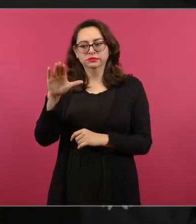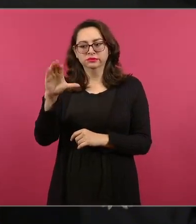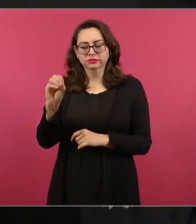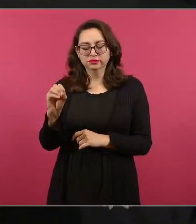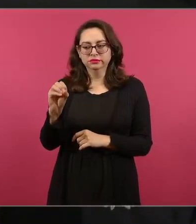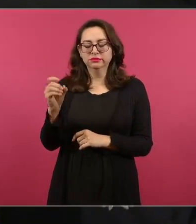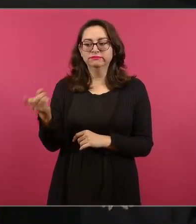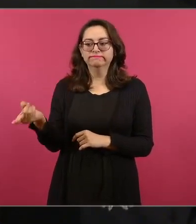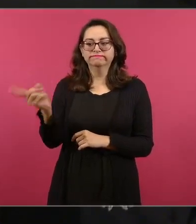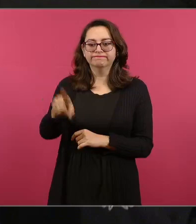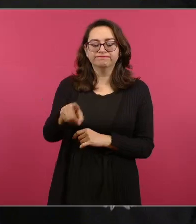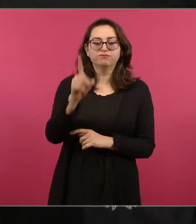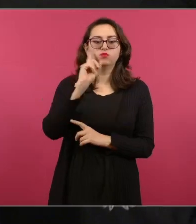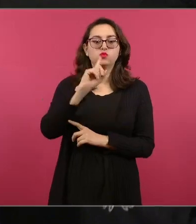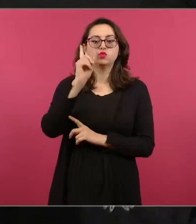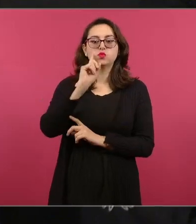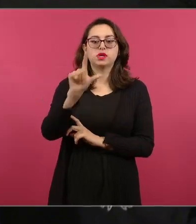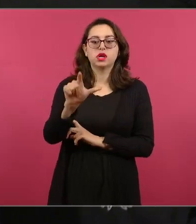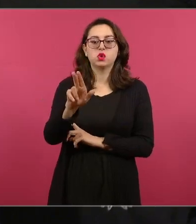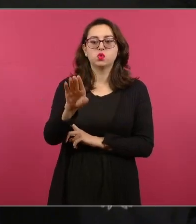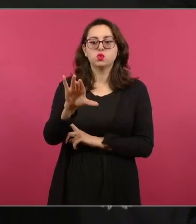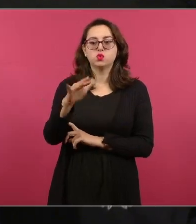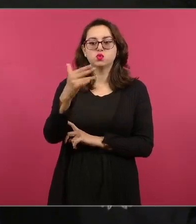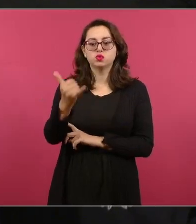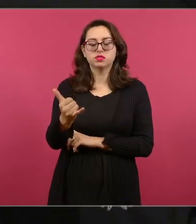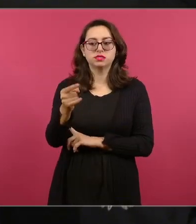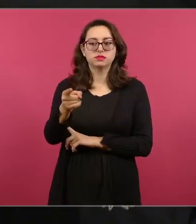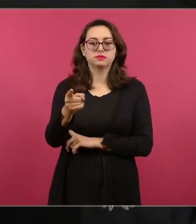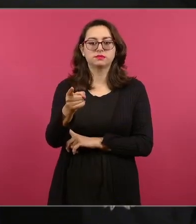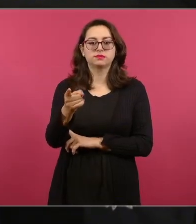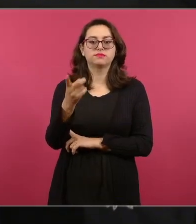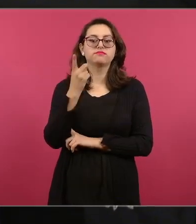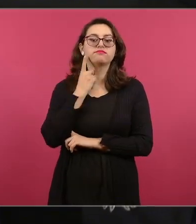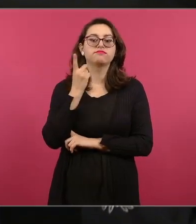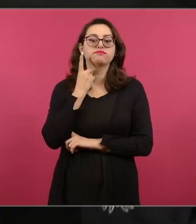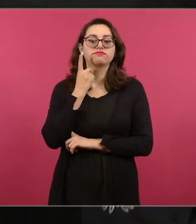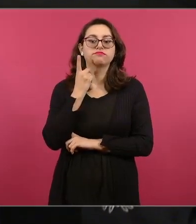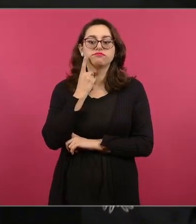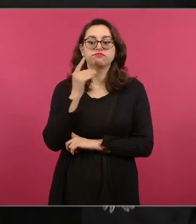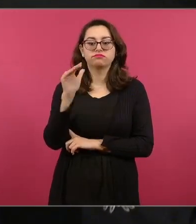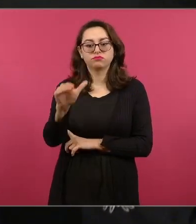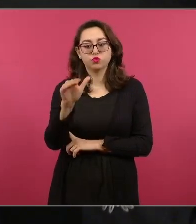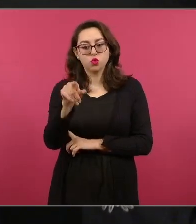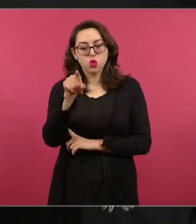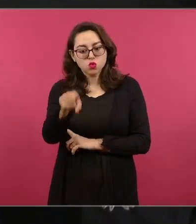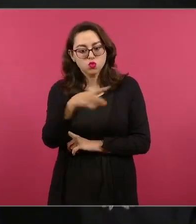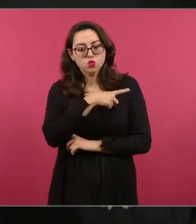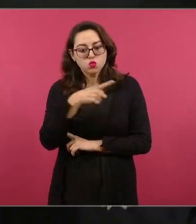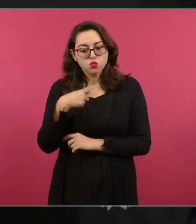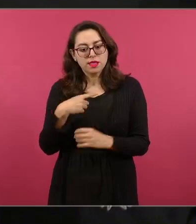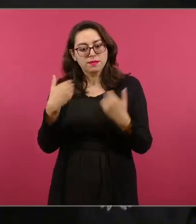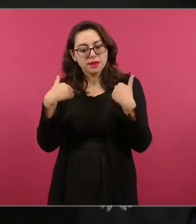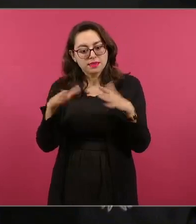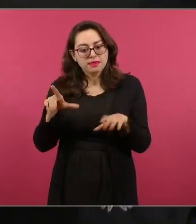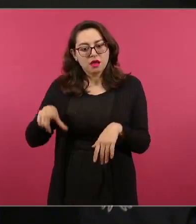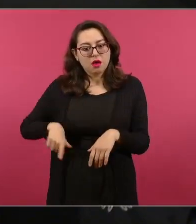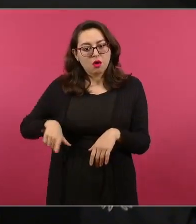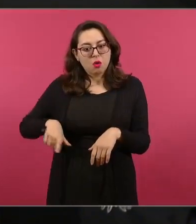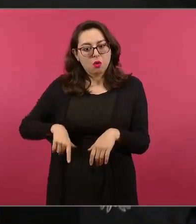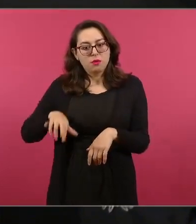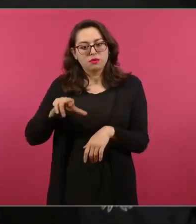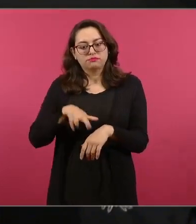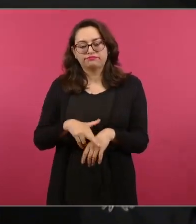precandidata a la gubernatura de esta entidad. Y aunque la propia legisladora, bueno, se ha deslindado, pues se sabe justamente de esta relación que